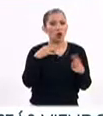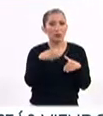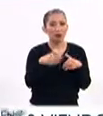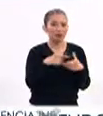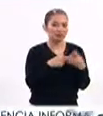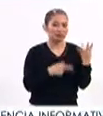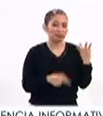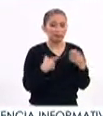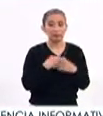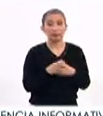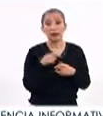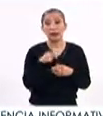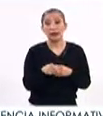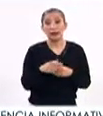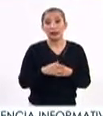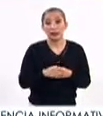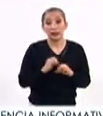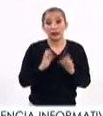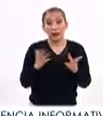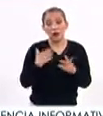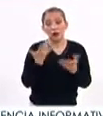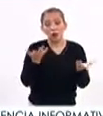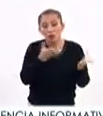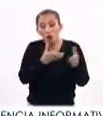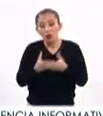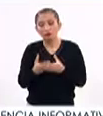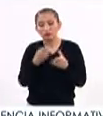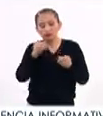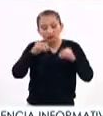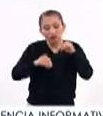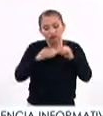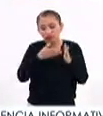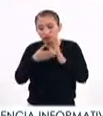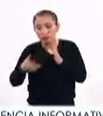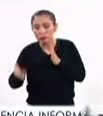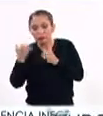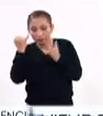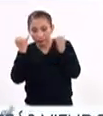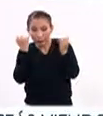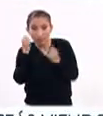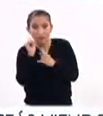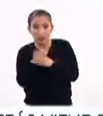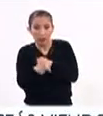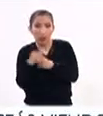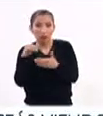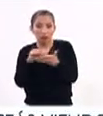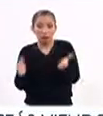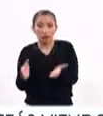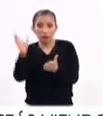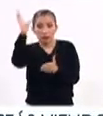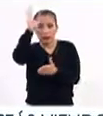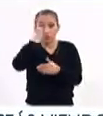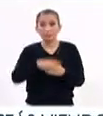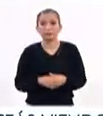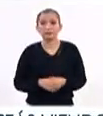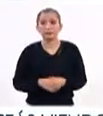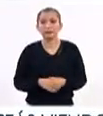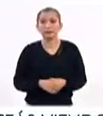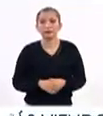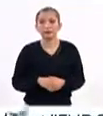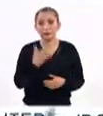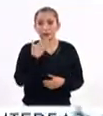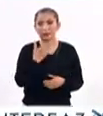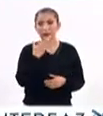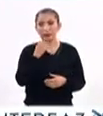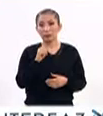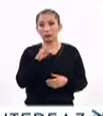Comercio, etcétera, y que, bueno, pues obviamente tratan ahí de conformar estrategias y dentro de ellas impulsar la ciencia. Sí, es correcto,